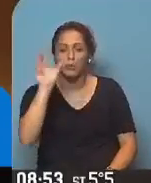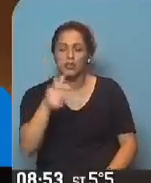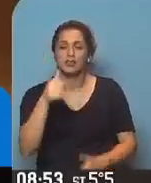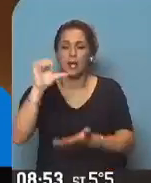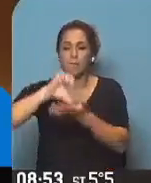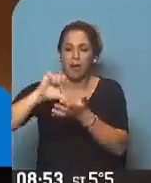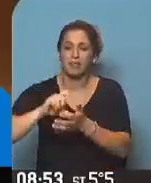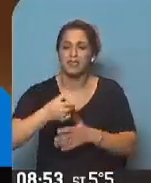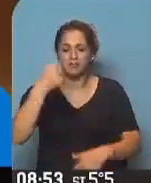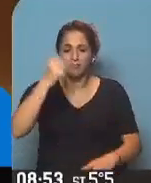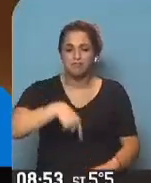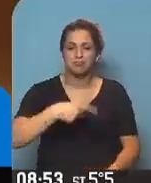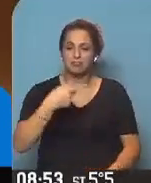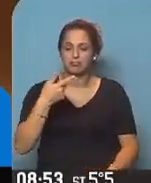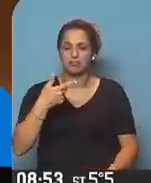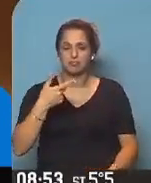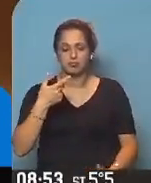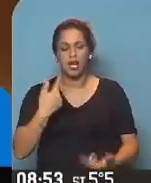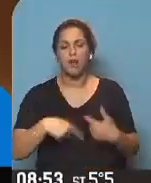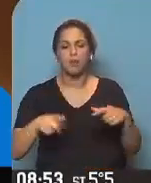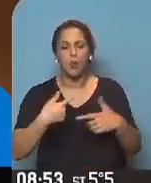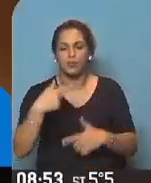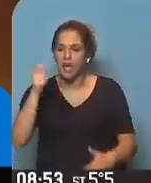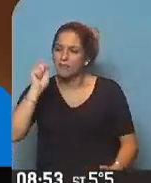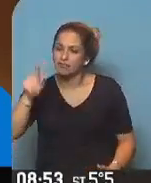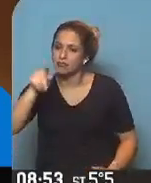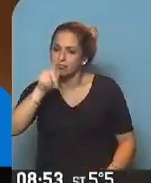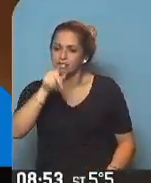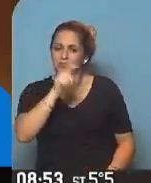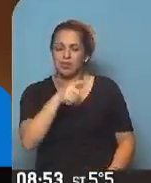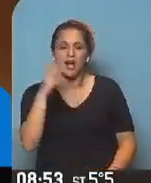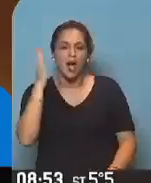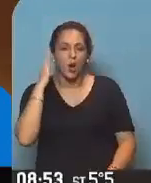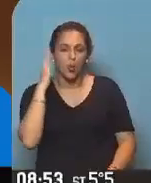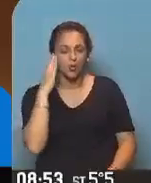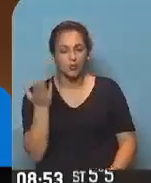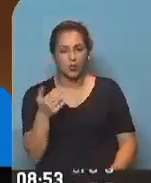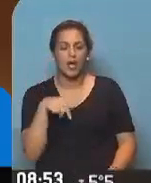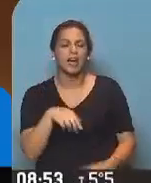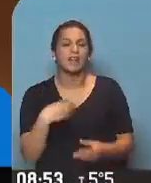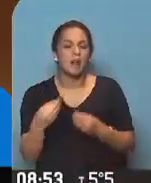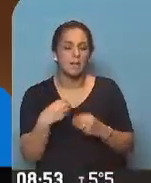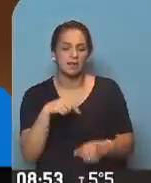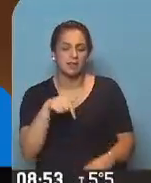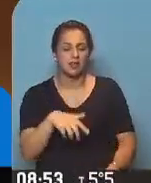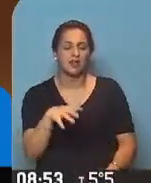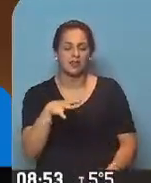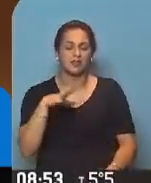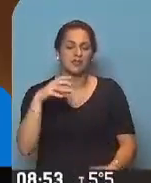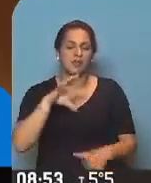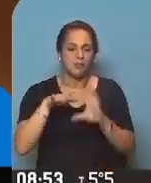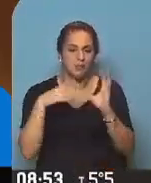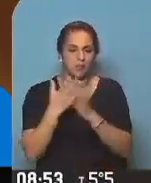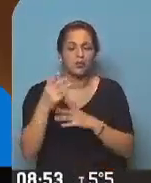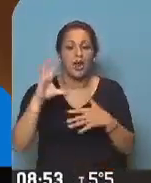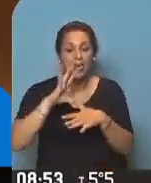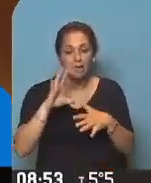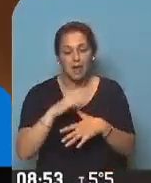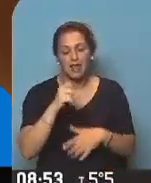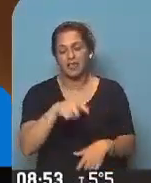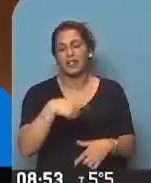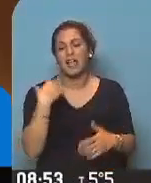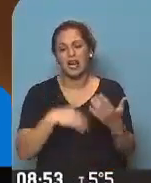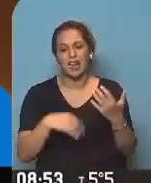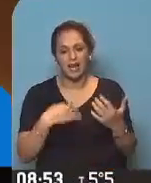culturas locales este que lo que ocurre sobre todo en esta parte del mundo digamos en américa latina la guitarra es